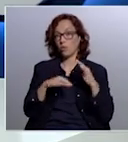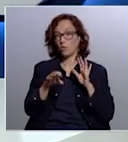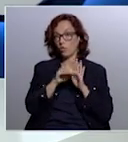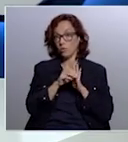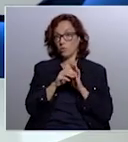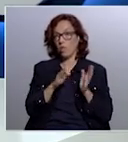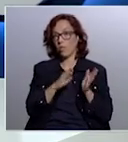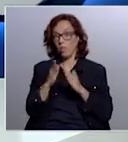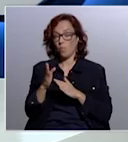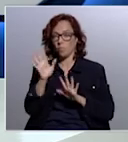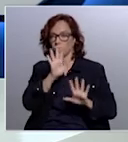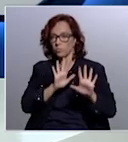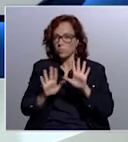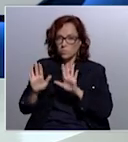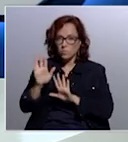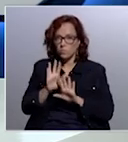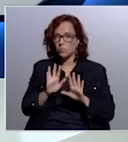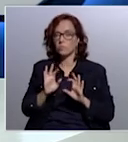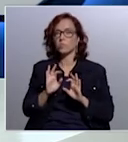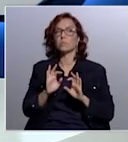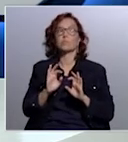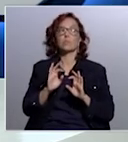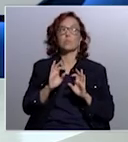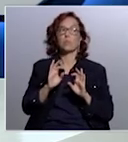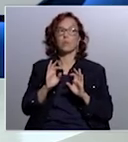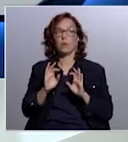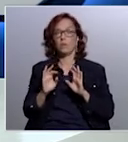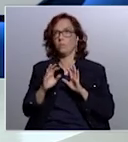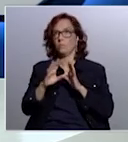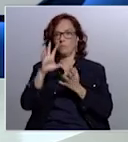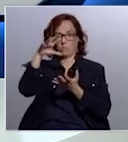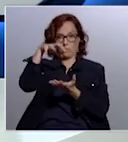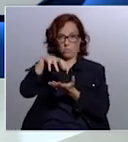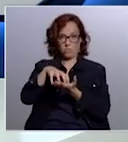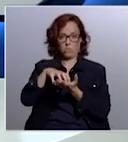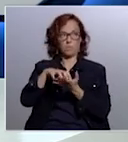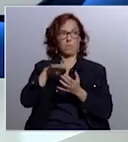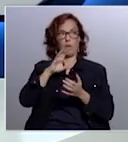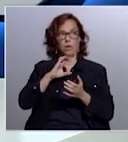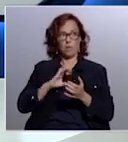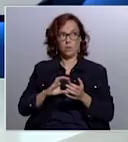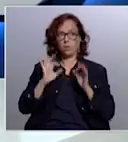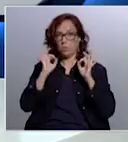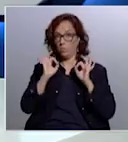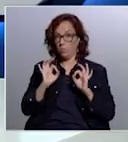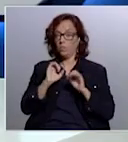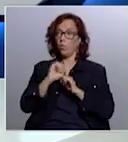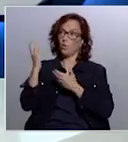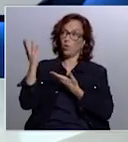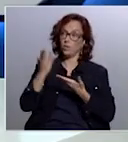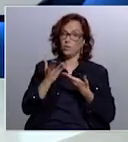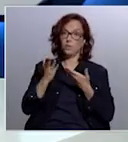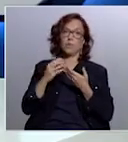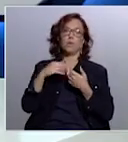de 2004 pues la reforma llegamos a un momento una instalación que tiene que ver con las características tecnológicas que podíamos recibir espectáculos